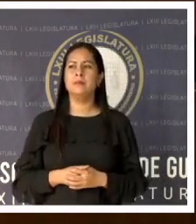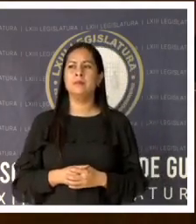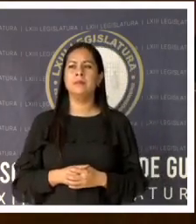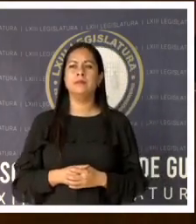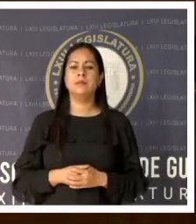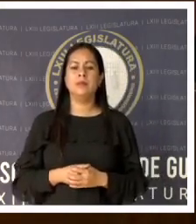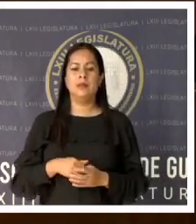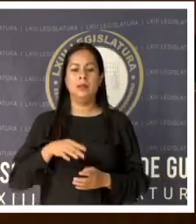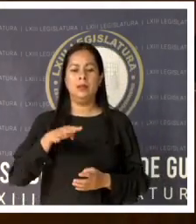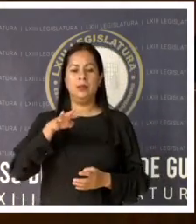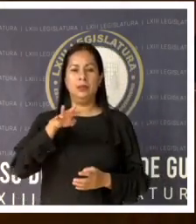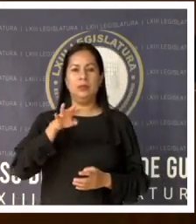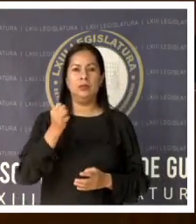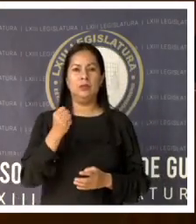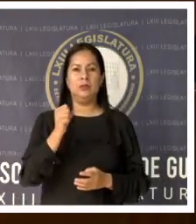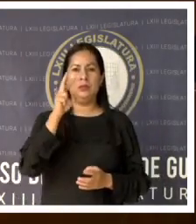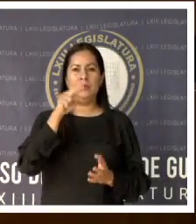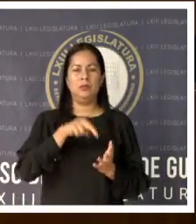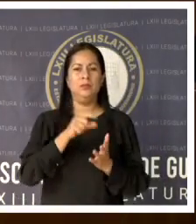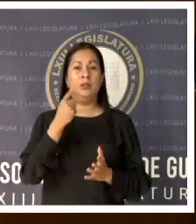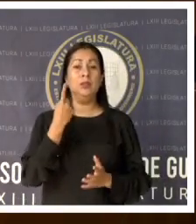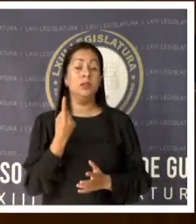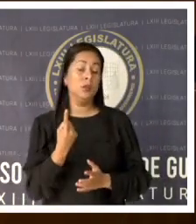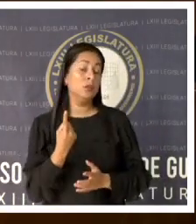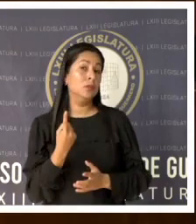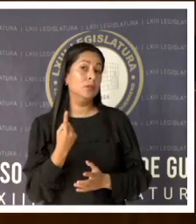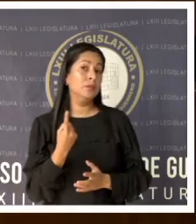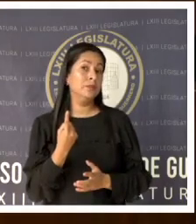el 19 de septiembre del 2021